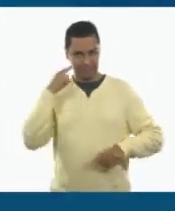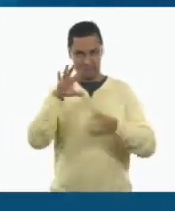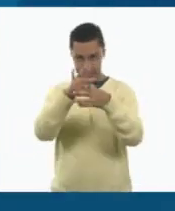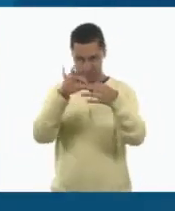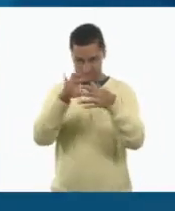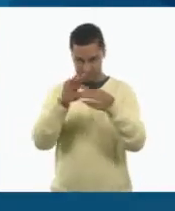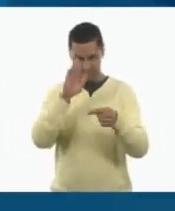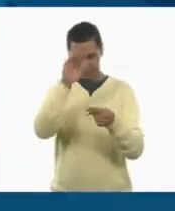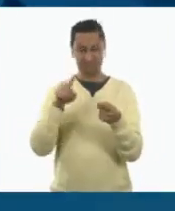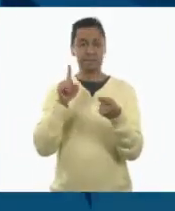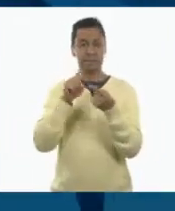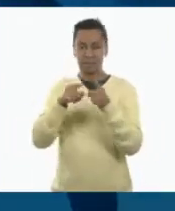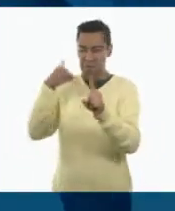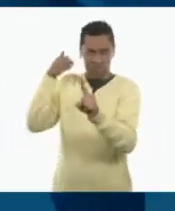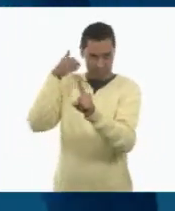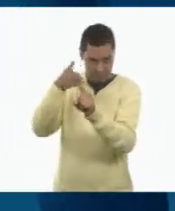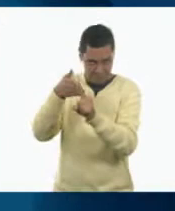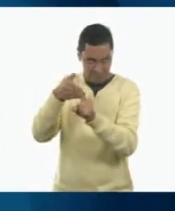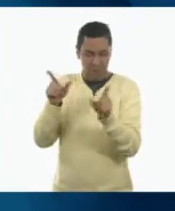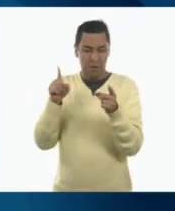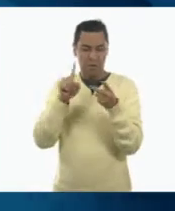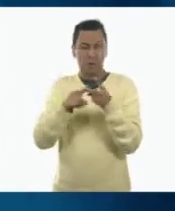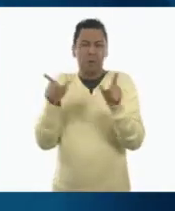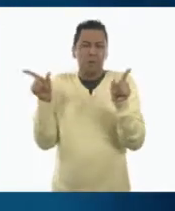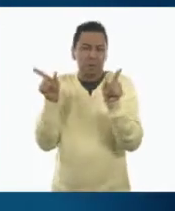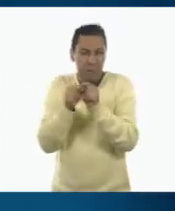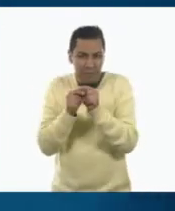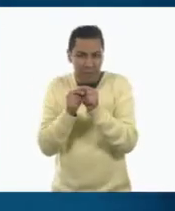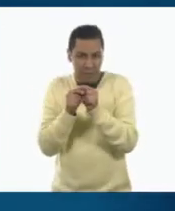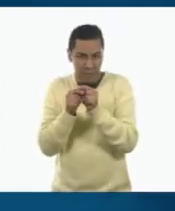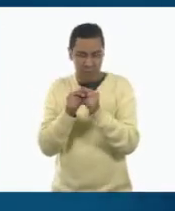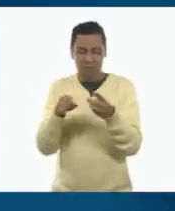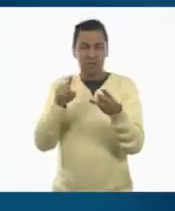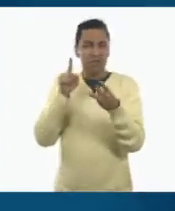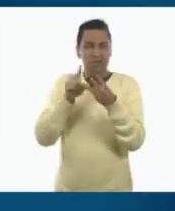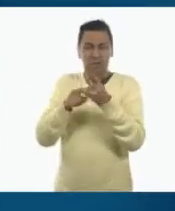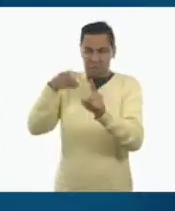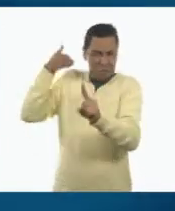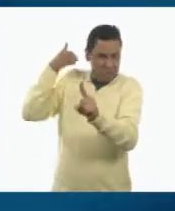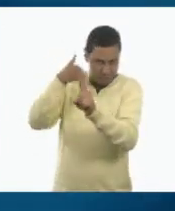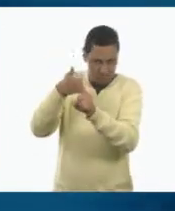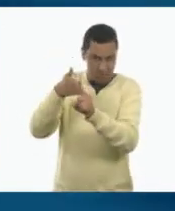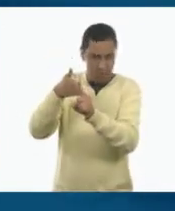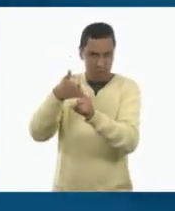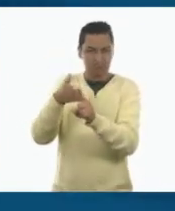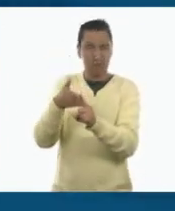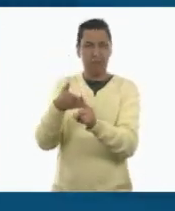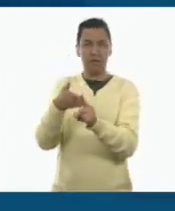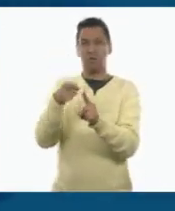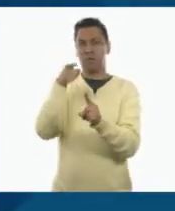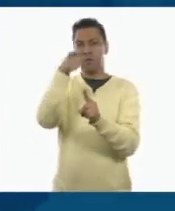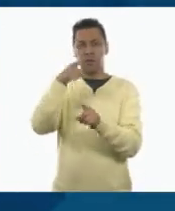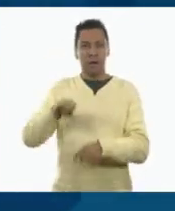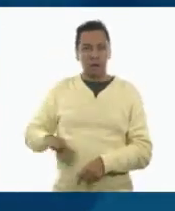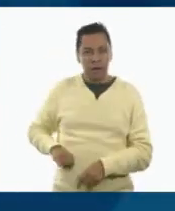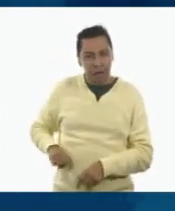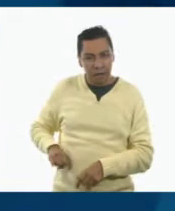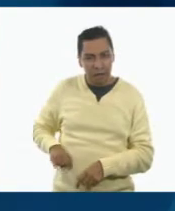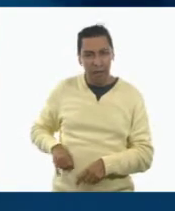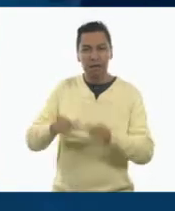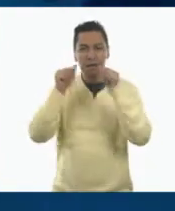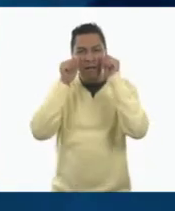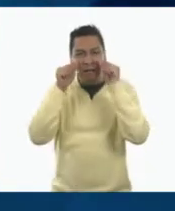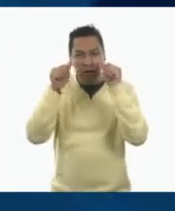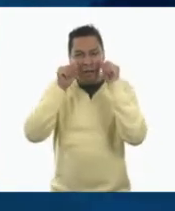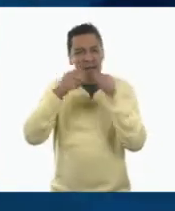su concisión, su brevedad y su esencialidad. Esto hace que sean fascinantes y que sean fáciles